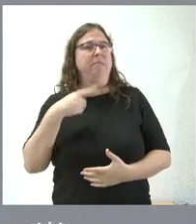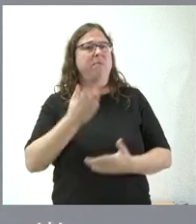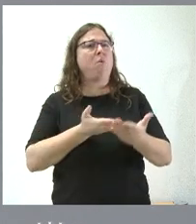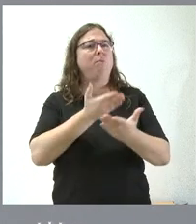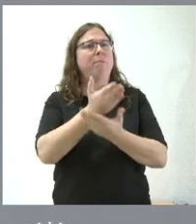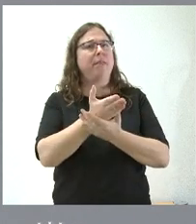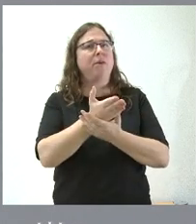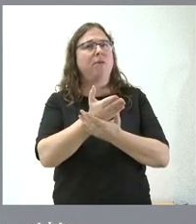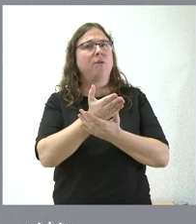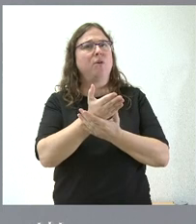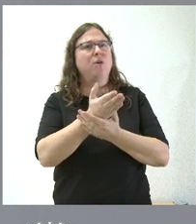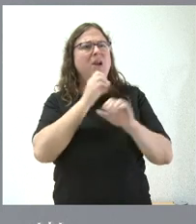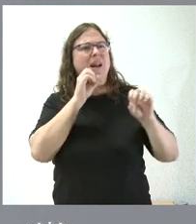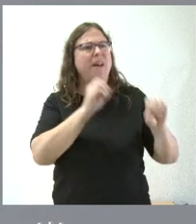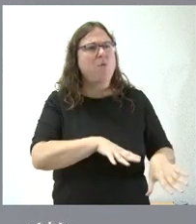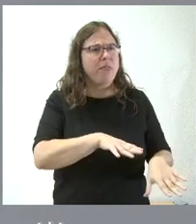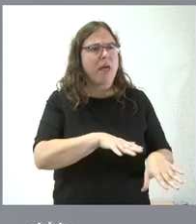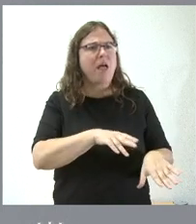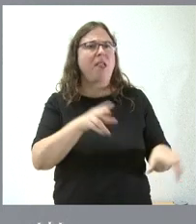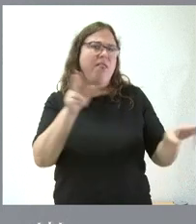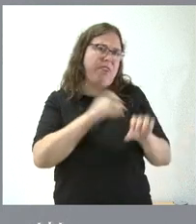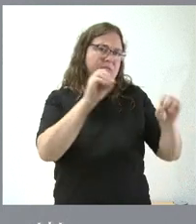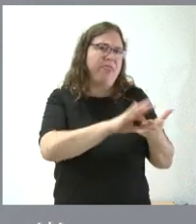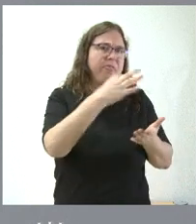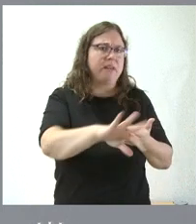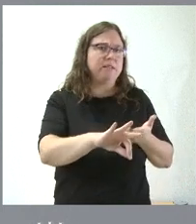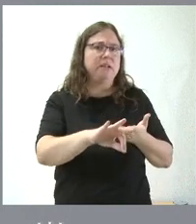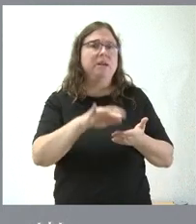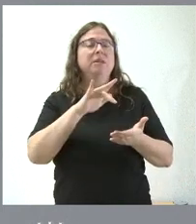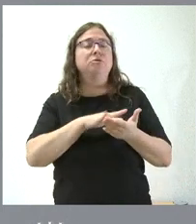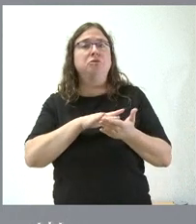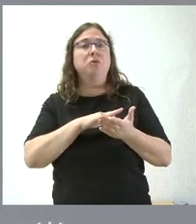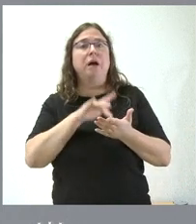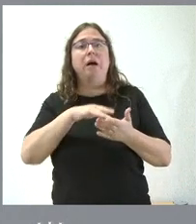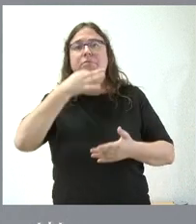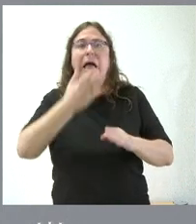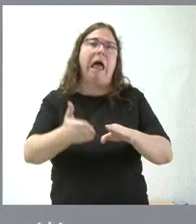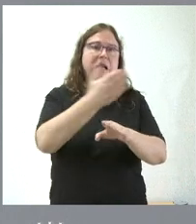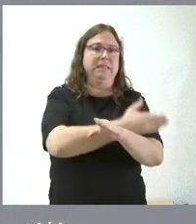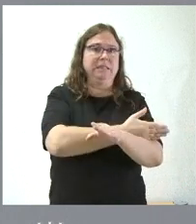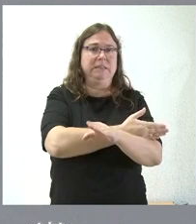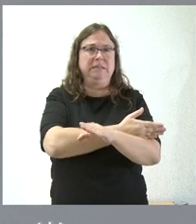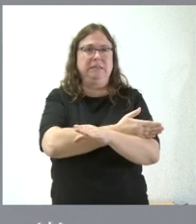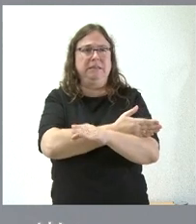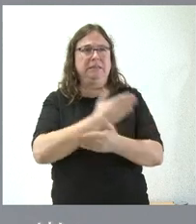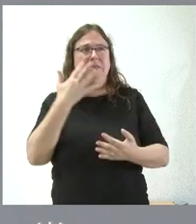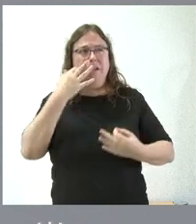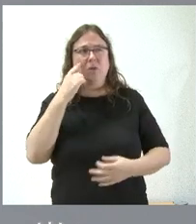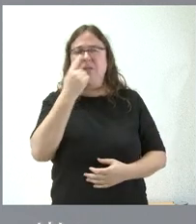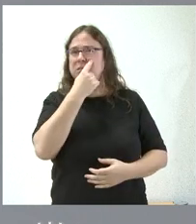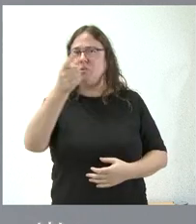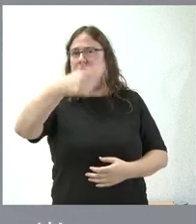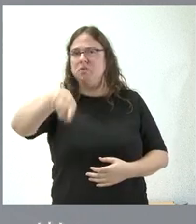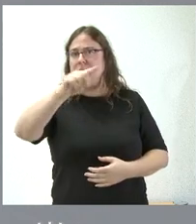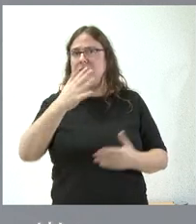su renuncia o pidió su cese incluso antes de cualquier acontecimiento creo que ante ustedes no salió les